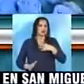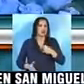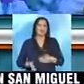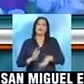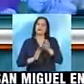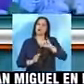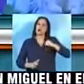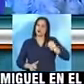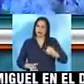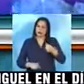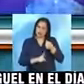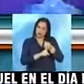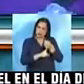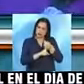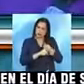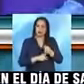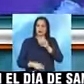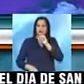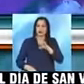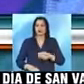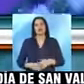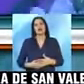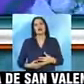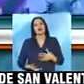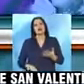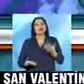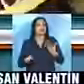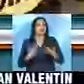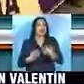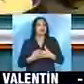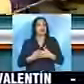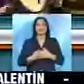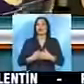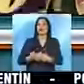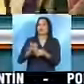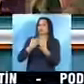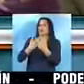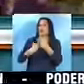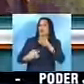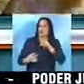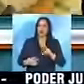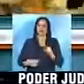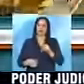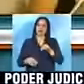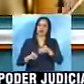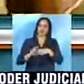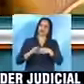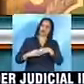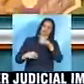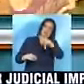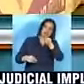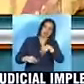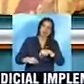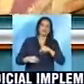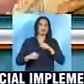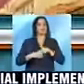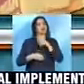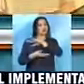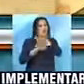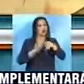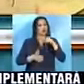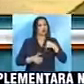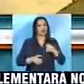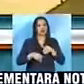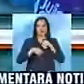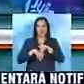jóvenes. Y son ellos mismos los que señalan que de darse pues un resultado no tan favorable para todos por el Perú, saldrían a las calles. Ellos